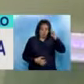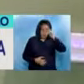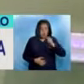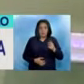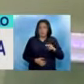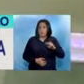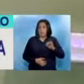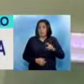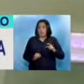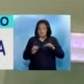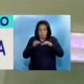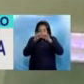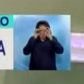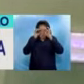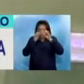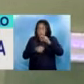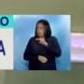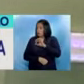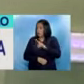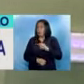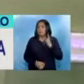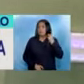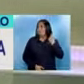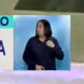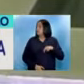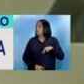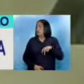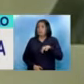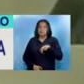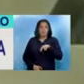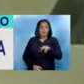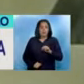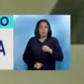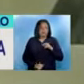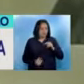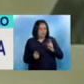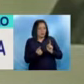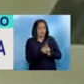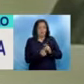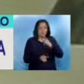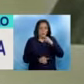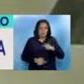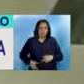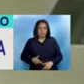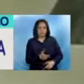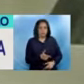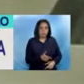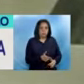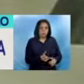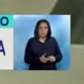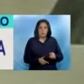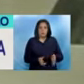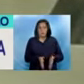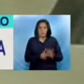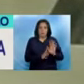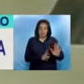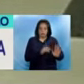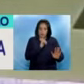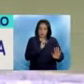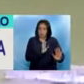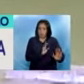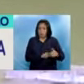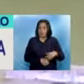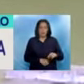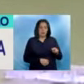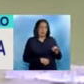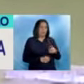Con lentes oscuros, el Nole finge ser un cliente más. Se acerca a esta mujer, la apunta con un arma y le pide silencio.